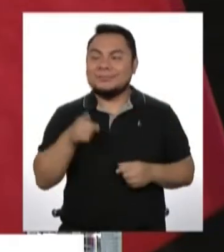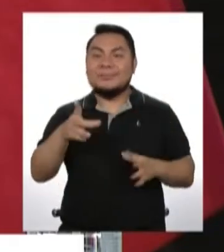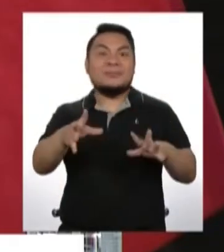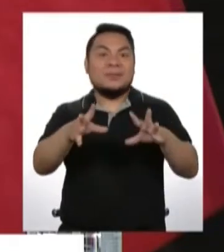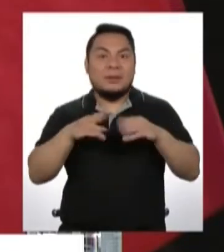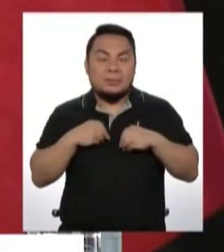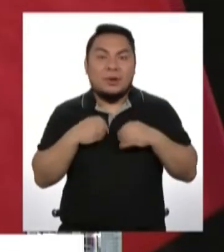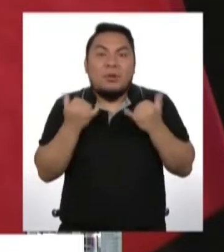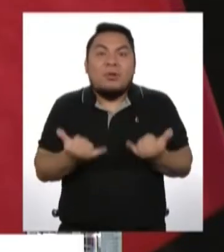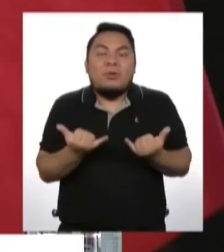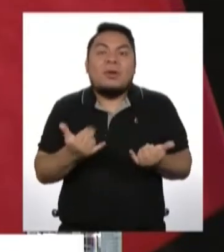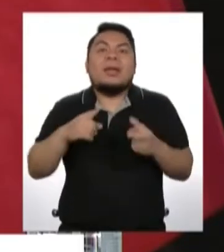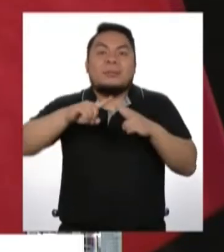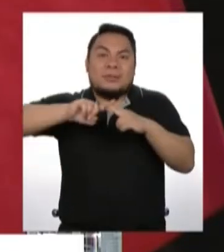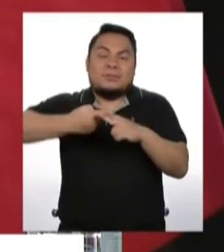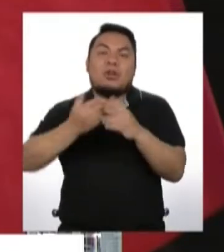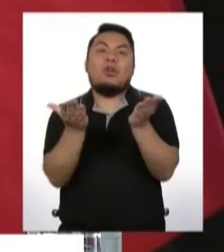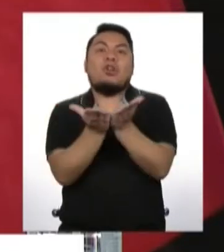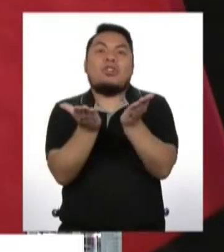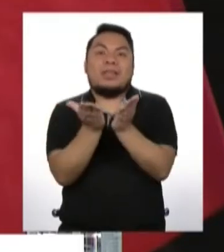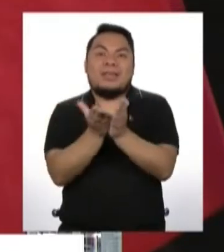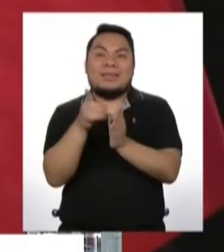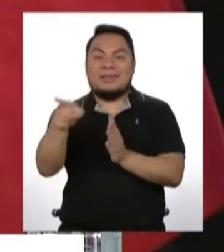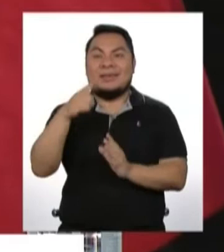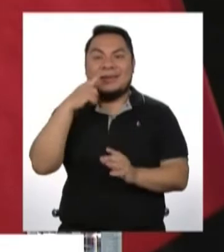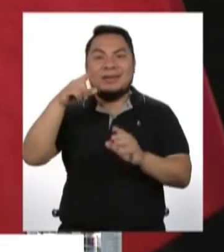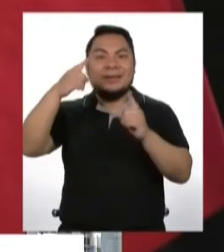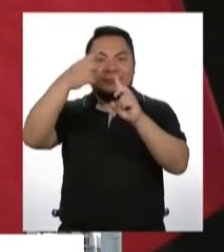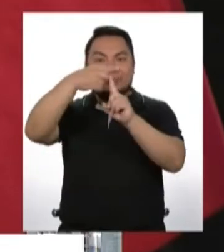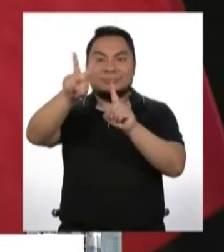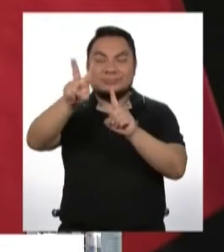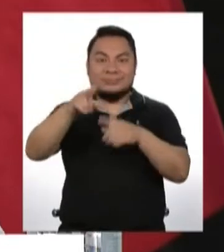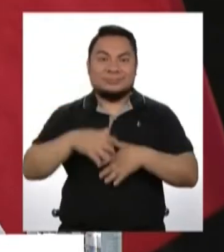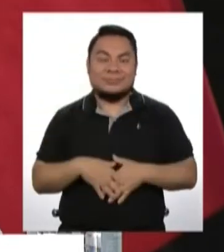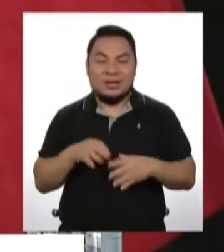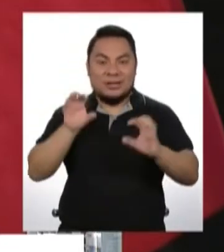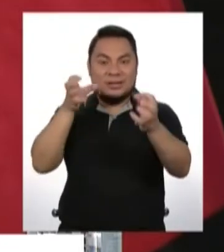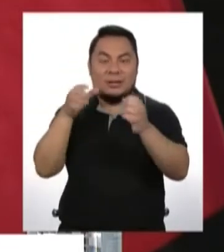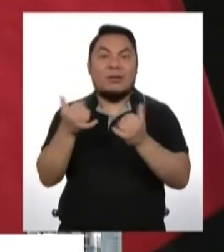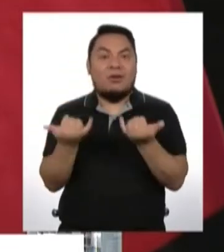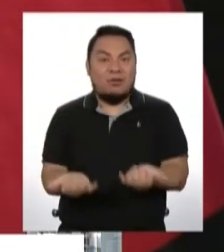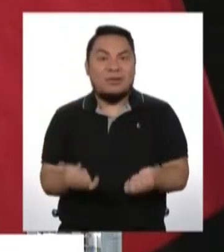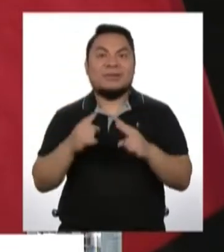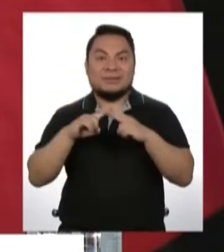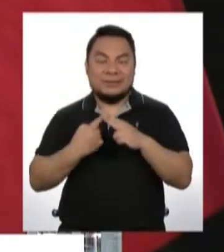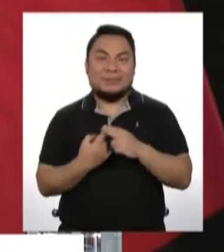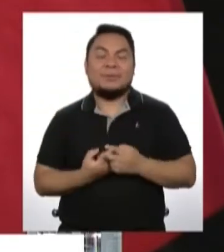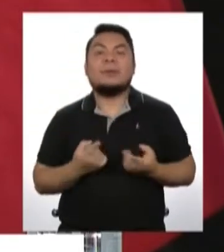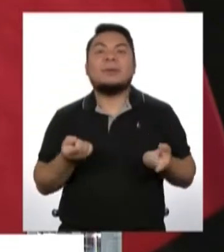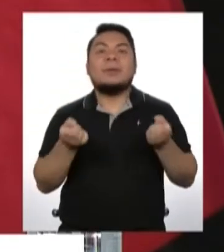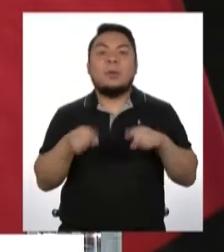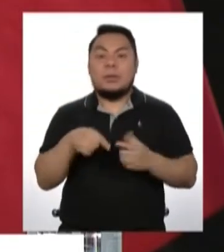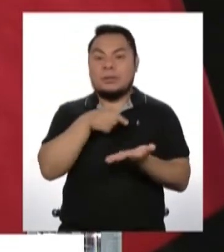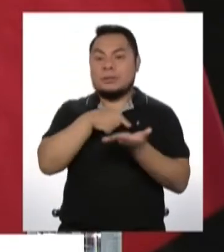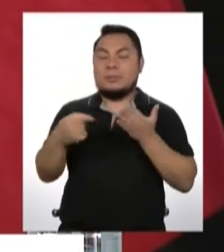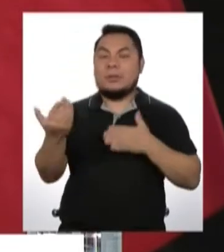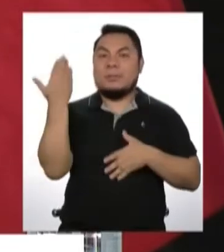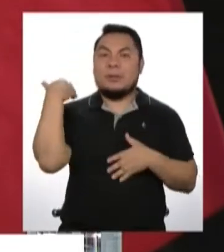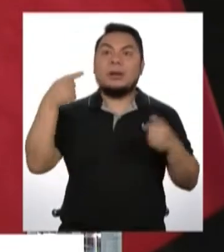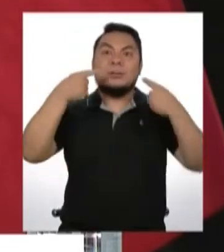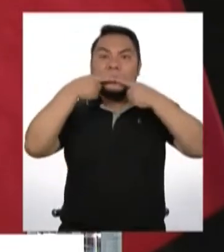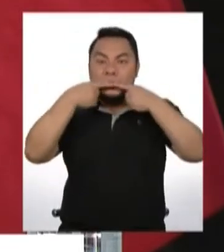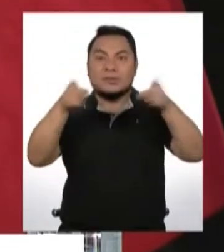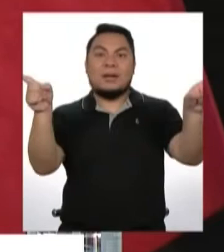iniciar las labores escolares a distancia, ¿no? Y las hemos iniciado hoy. Cuando la semana pasada lo